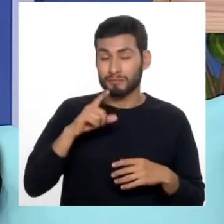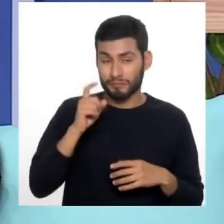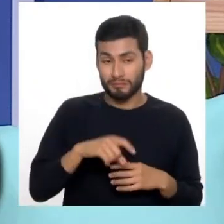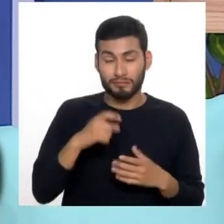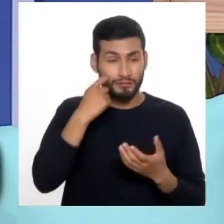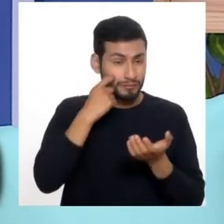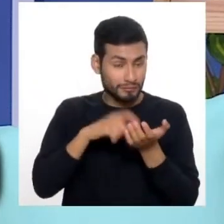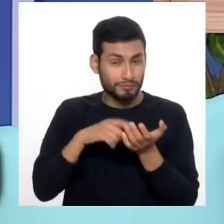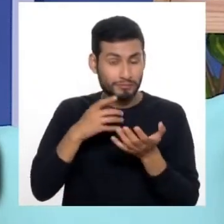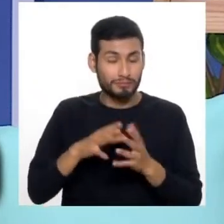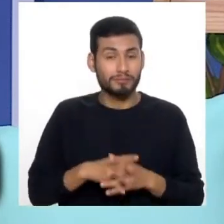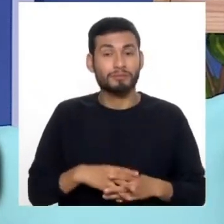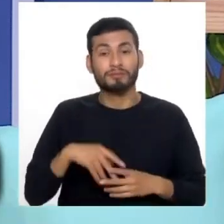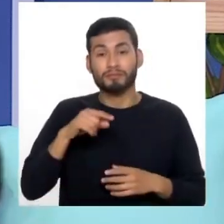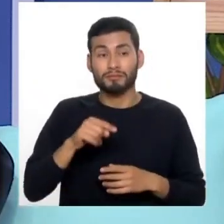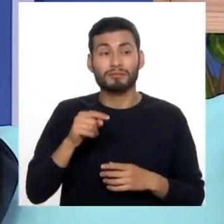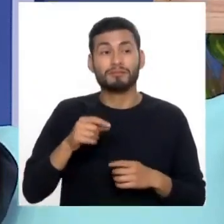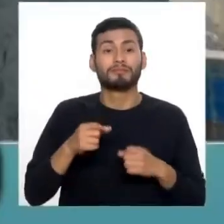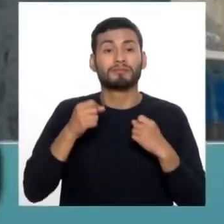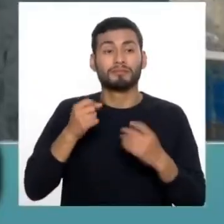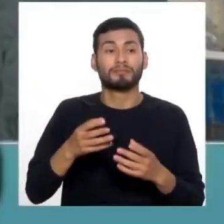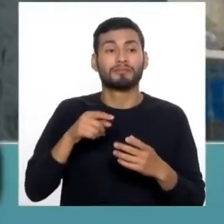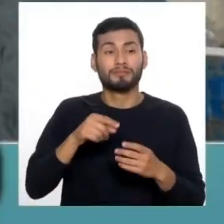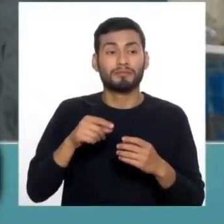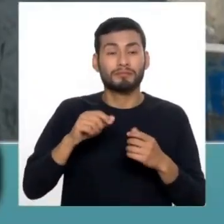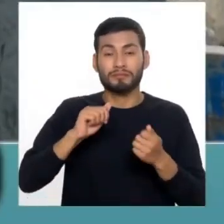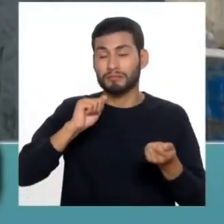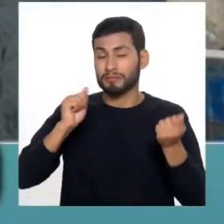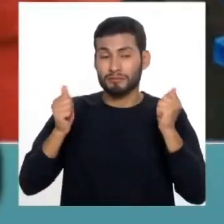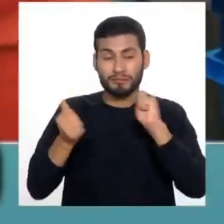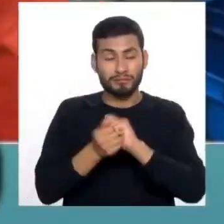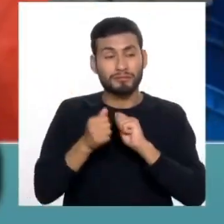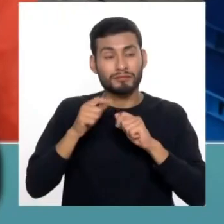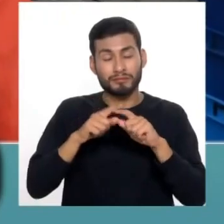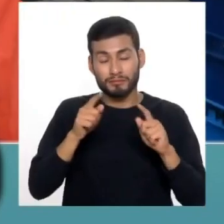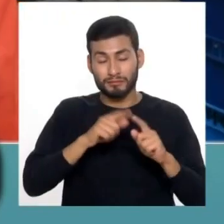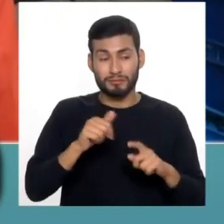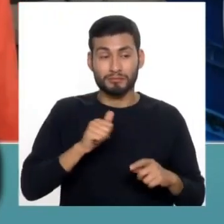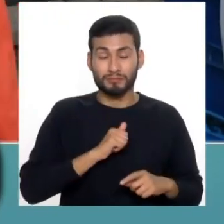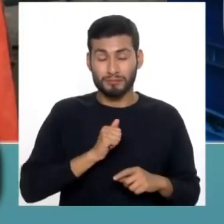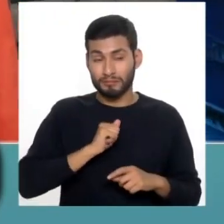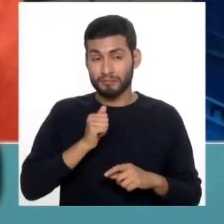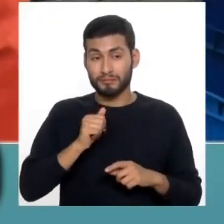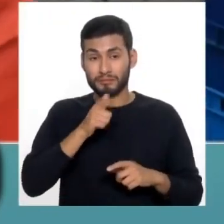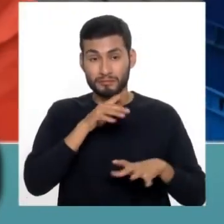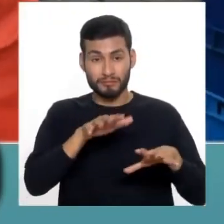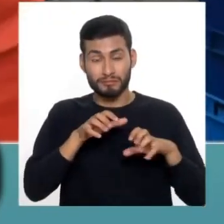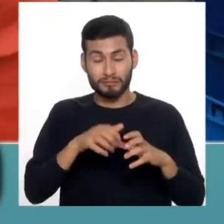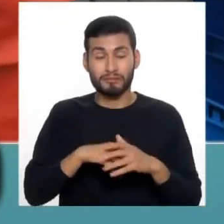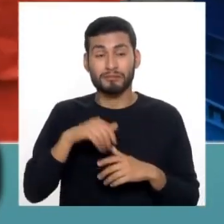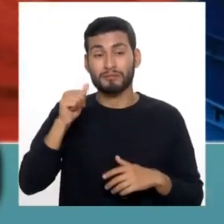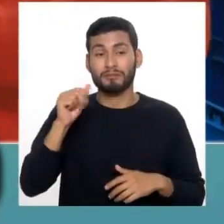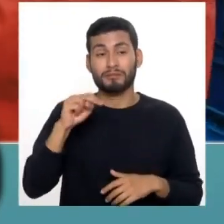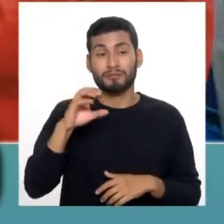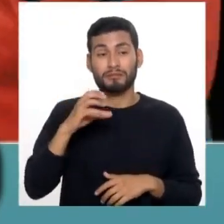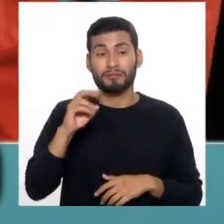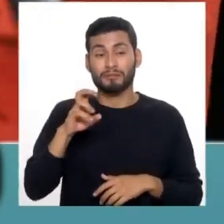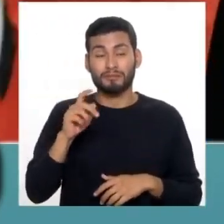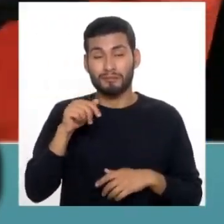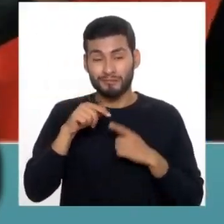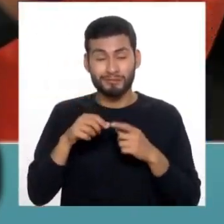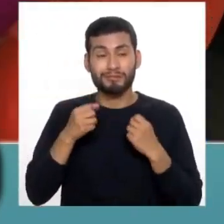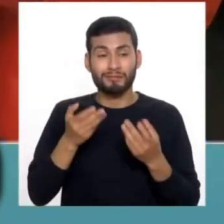cuenta. Claro. ¿No? Eso va a desplazar, a modificar especies propias de las aguas frías, la anchoveta, por ejemplo,